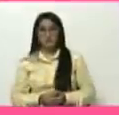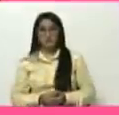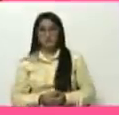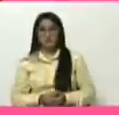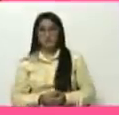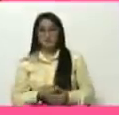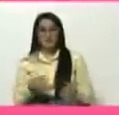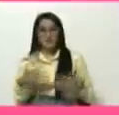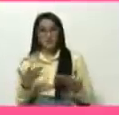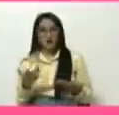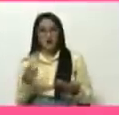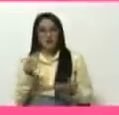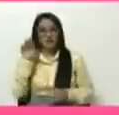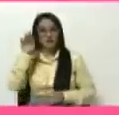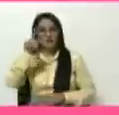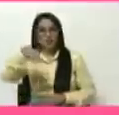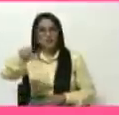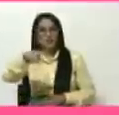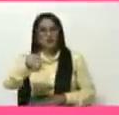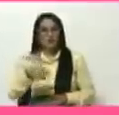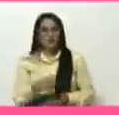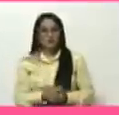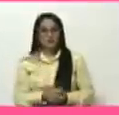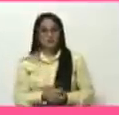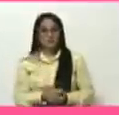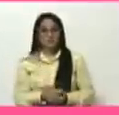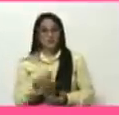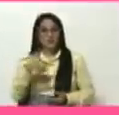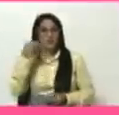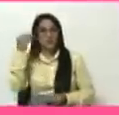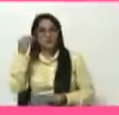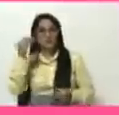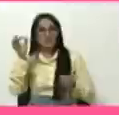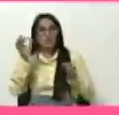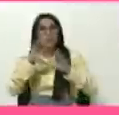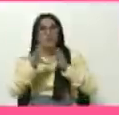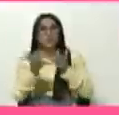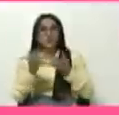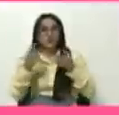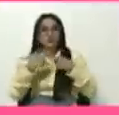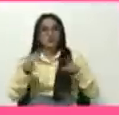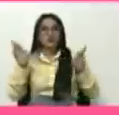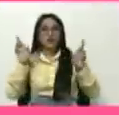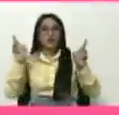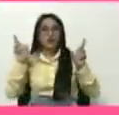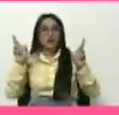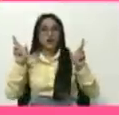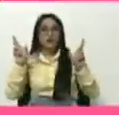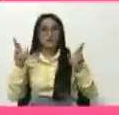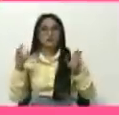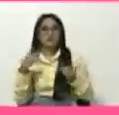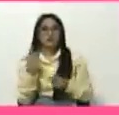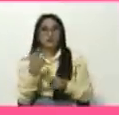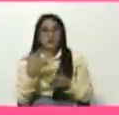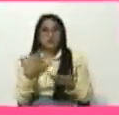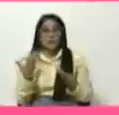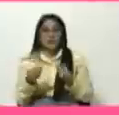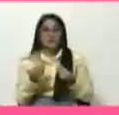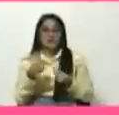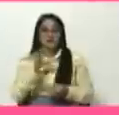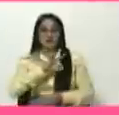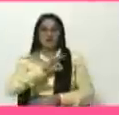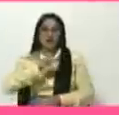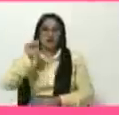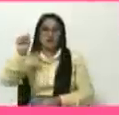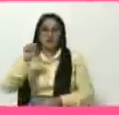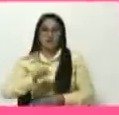cuál va a ser el destino de ustedes. Nosotros creemos en un mundo distinto y ese mundo es posible solo en